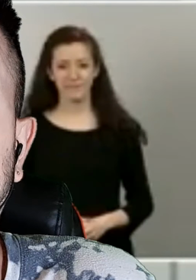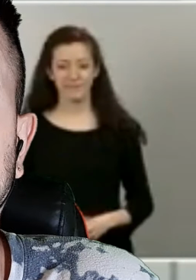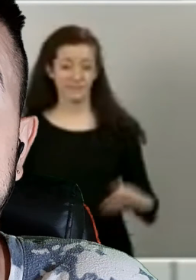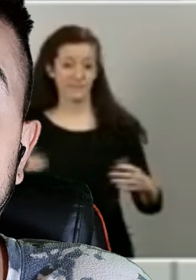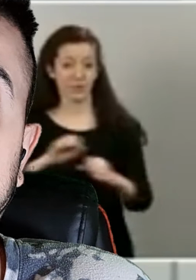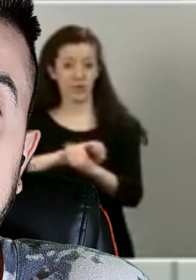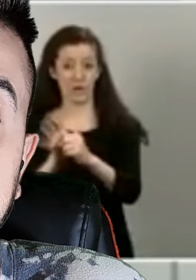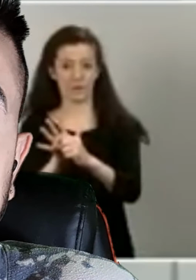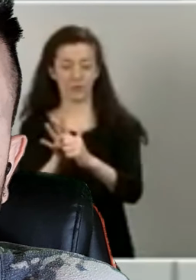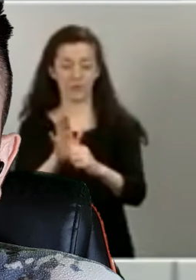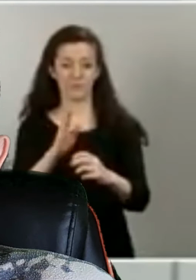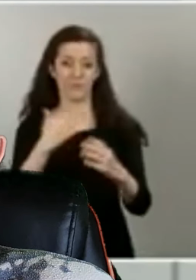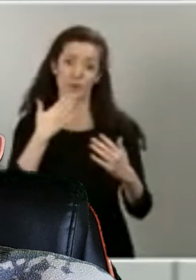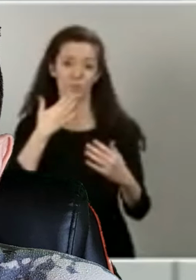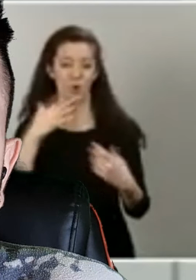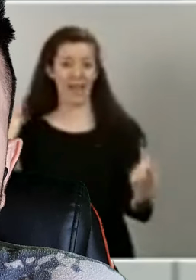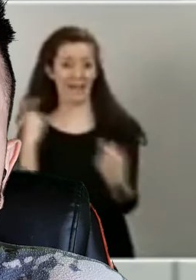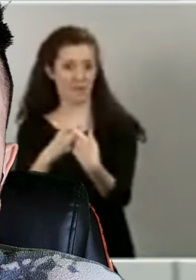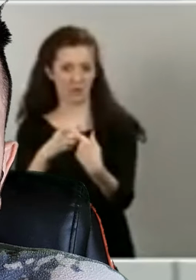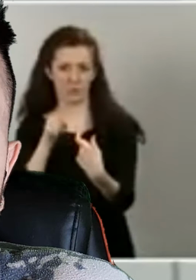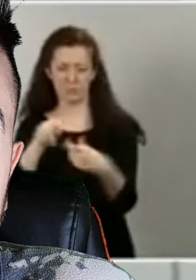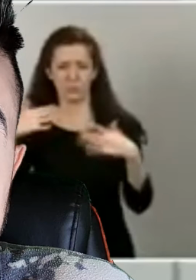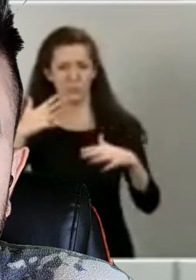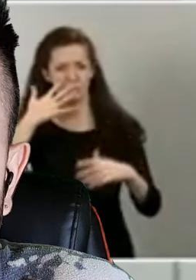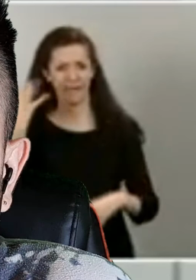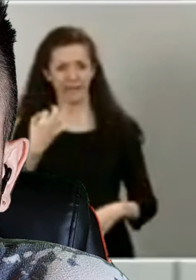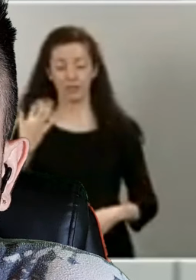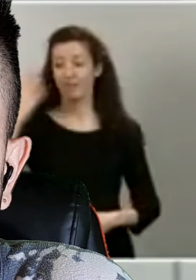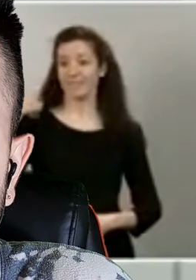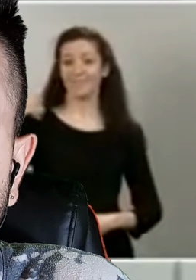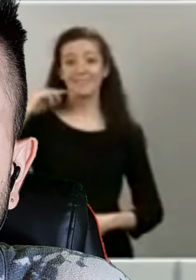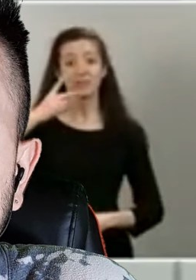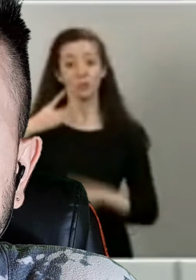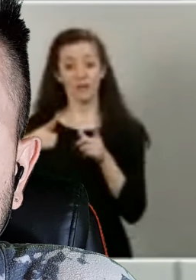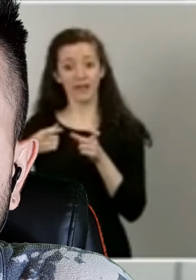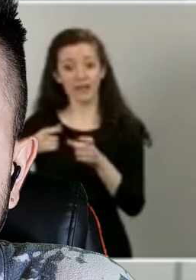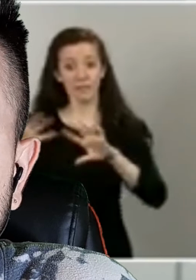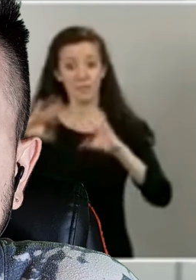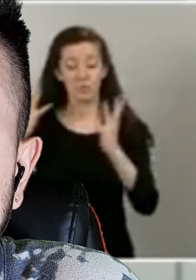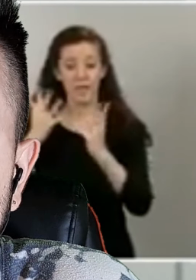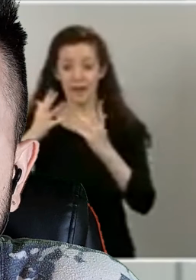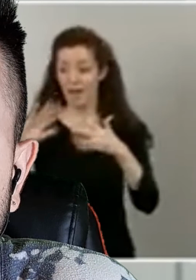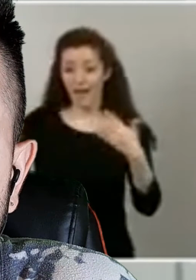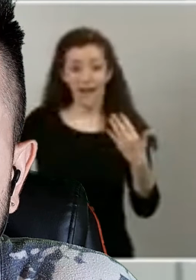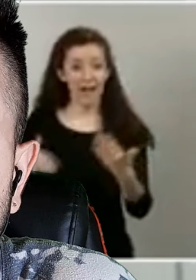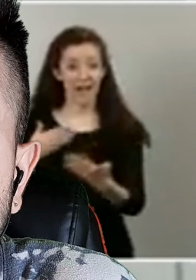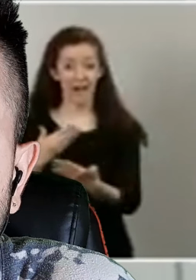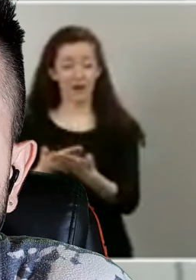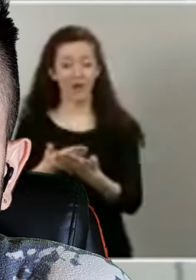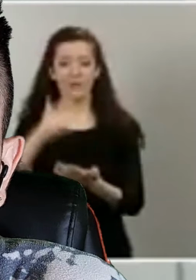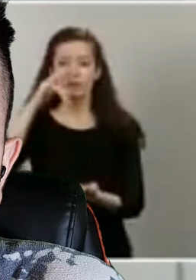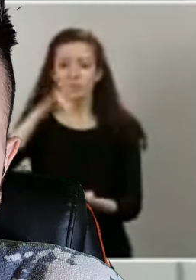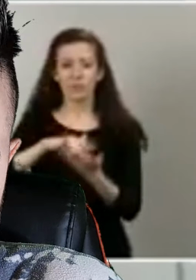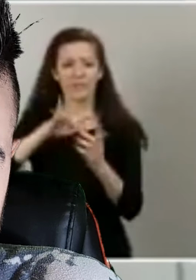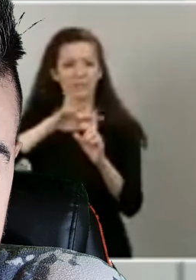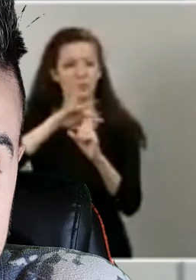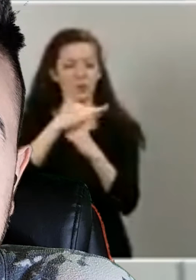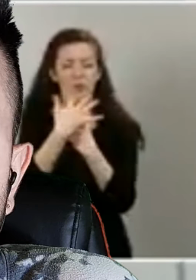y si esto funciona pues seguiré subiendo temas de denuncia para que se comparta y que la gente vea si en realidad esto es una injusticia